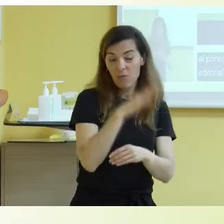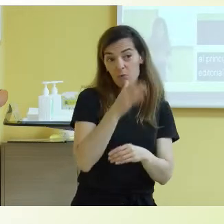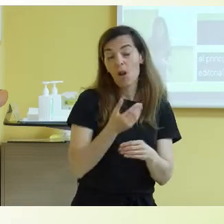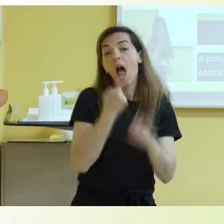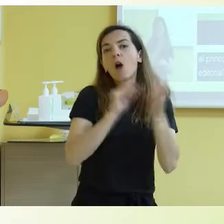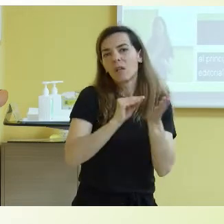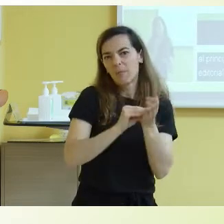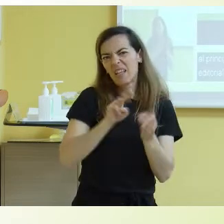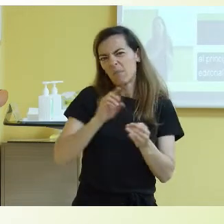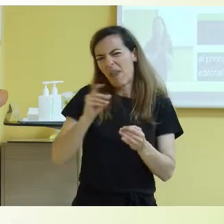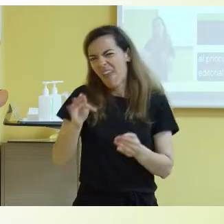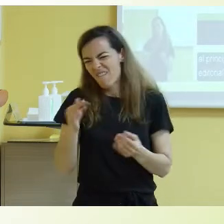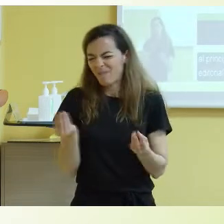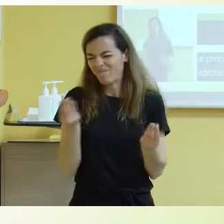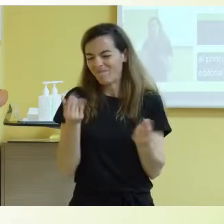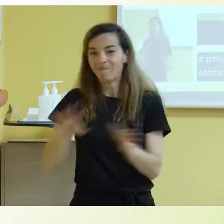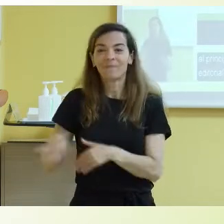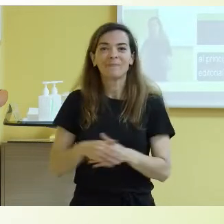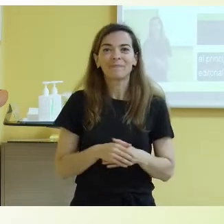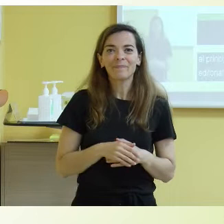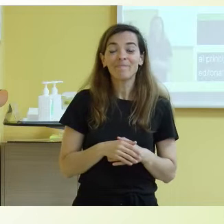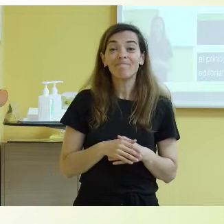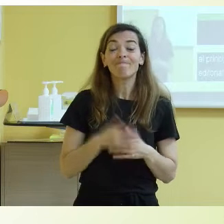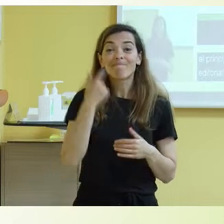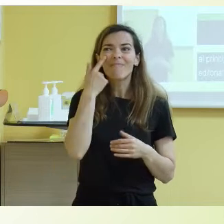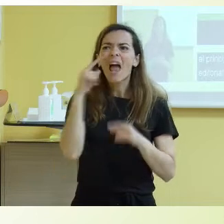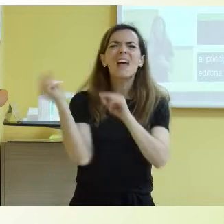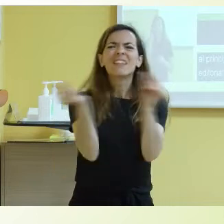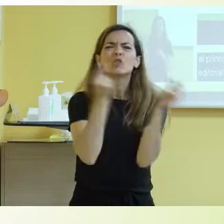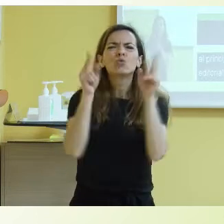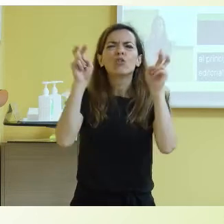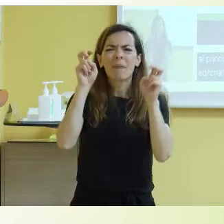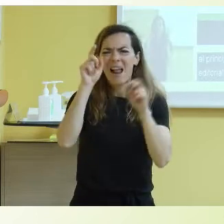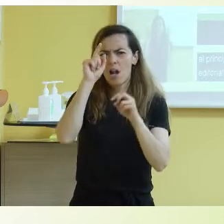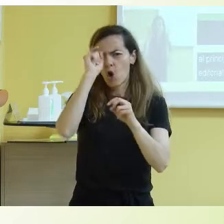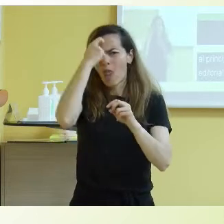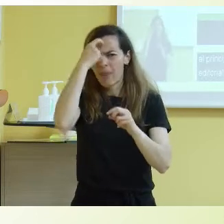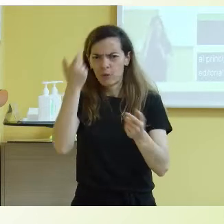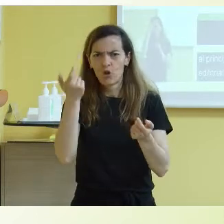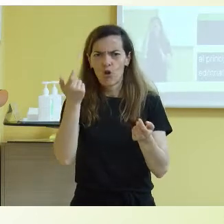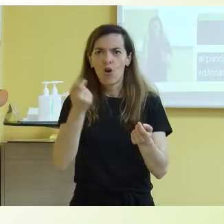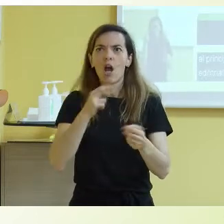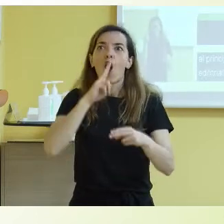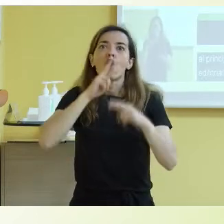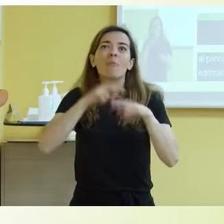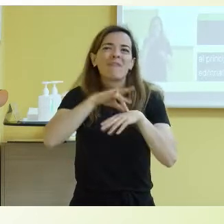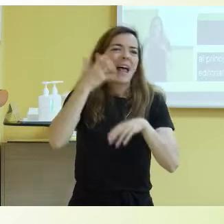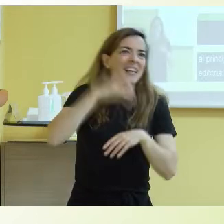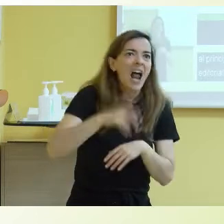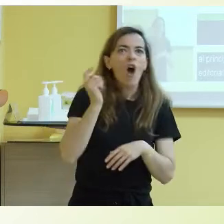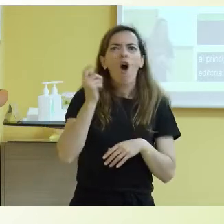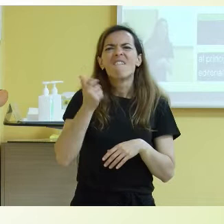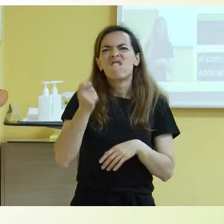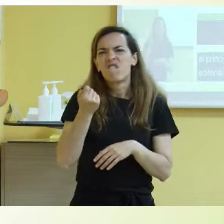libro. Ahí hay una discusión de la terminología, pues se han llamado infrecuentes, se han llamado de baja frecuencia o